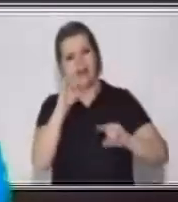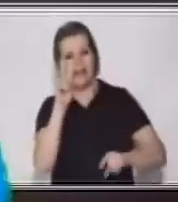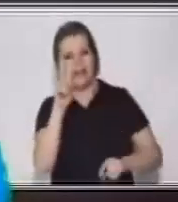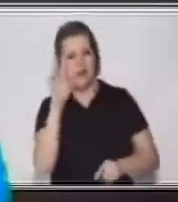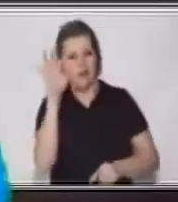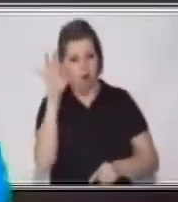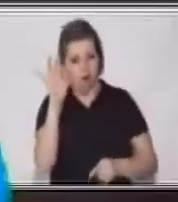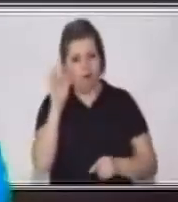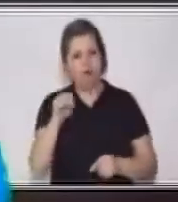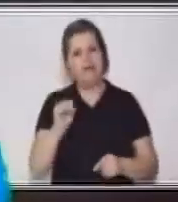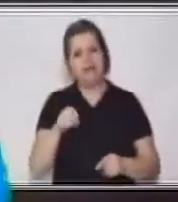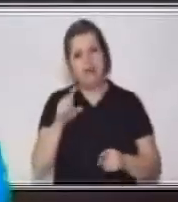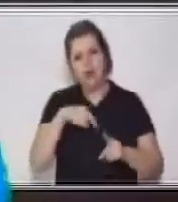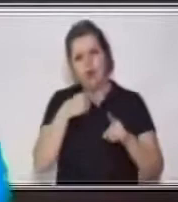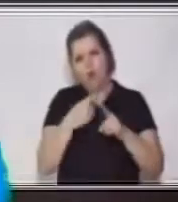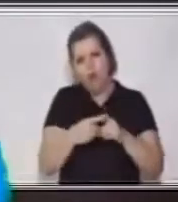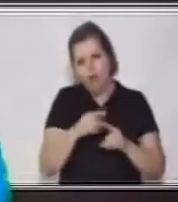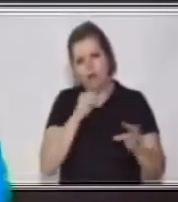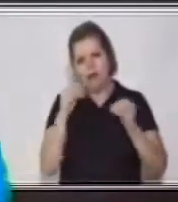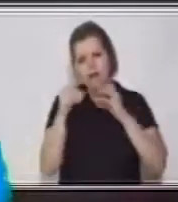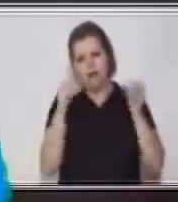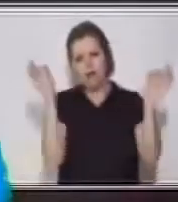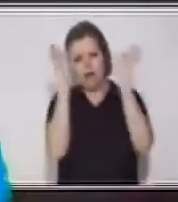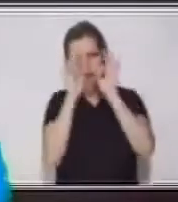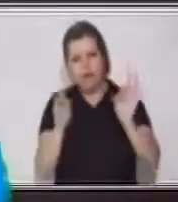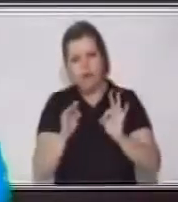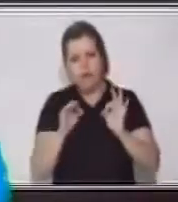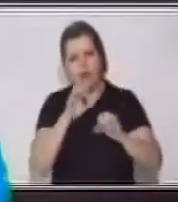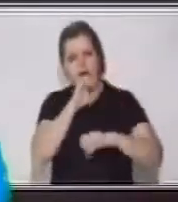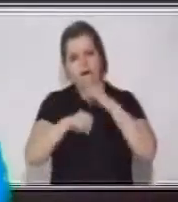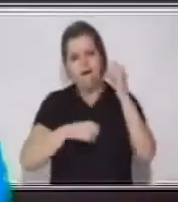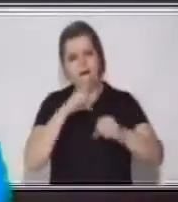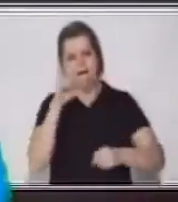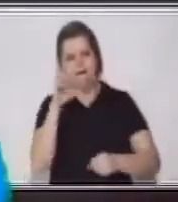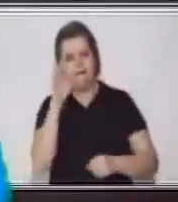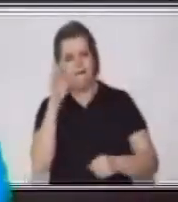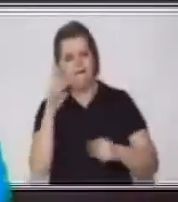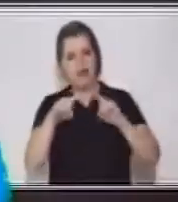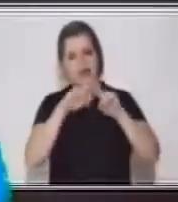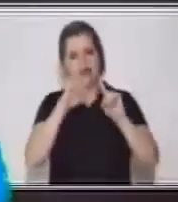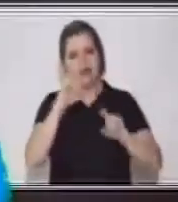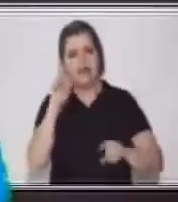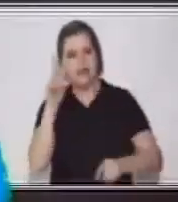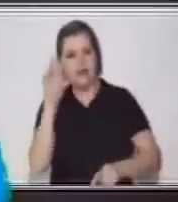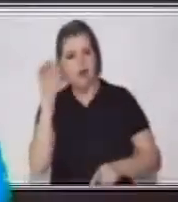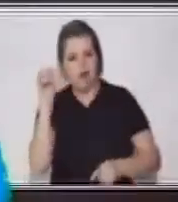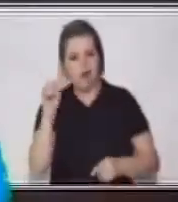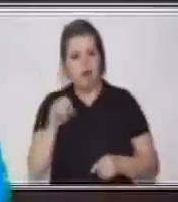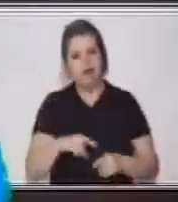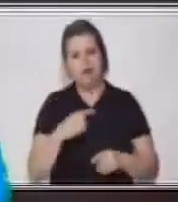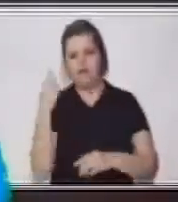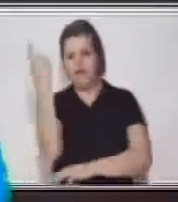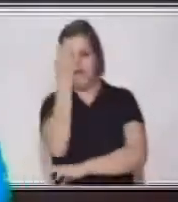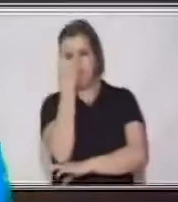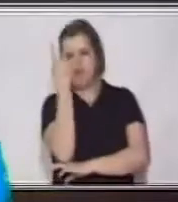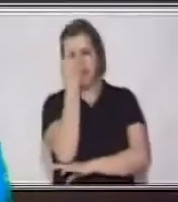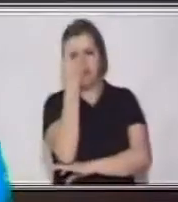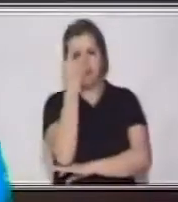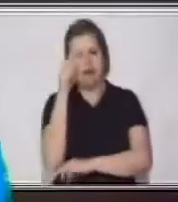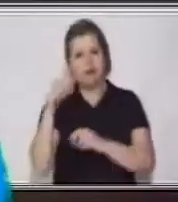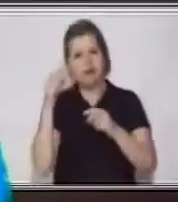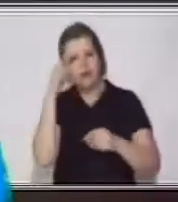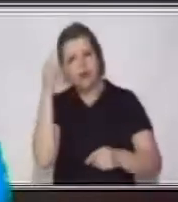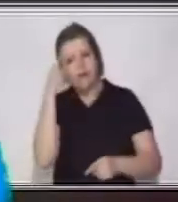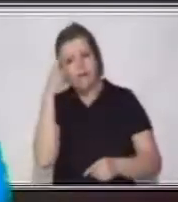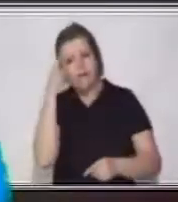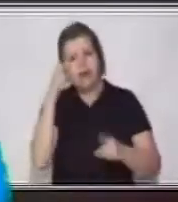tendríamos. Cuando nosotros hablamos de un morfema flexivo, estamos hablando que el morfema flexivo principalmente vamos a identificar